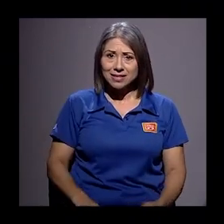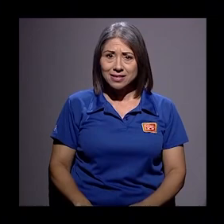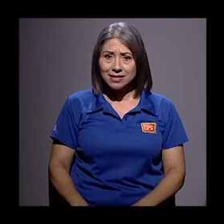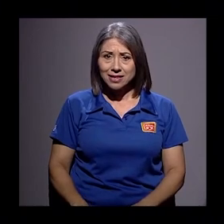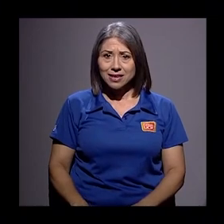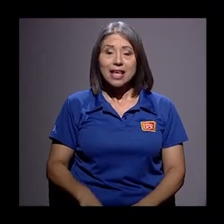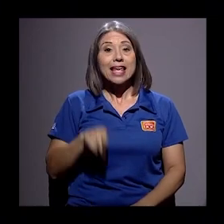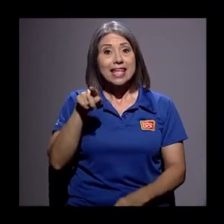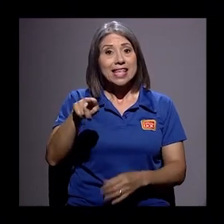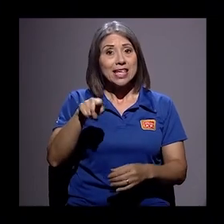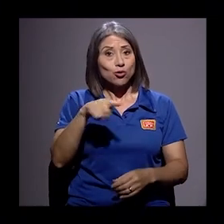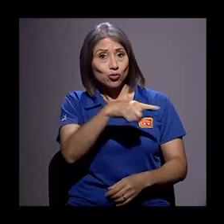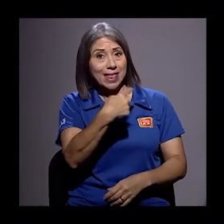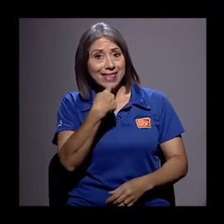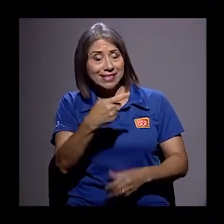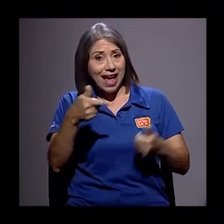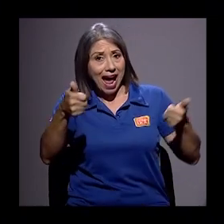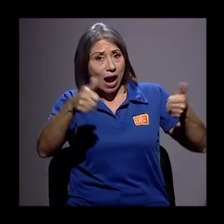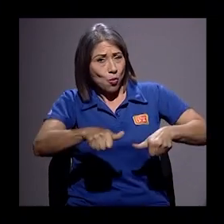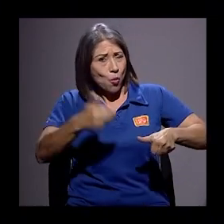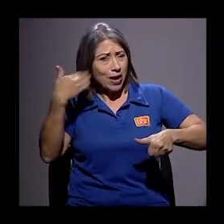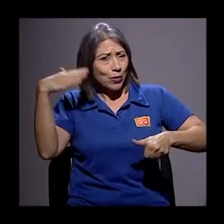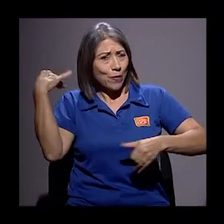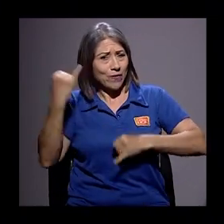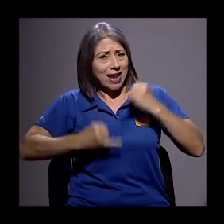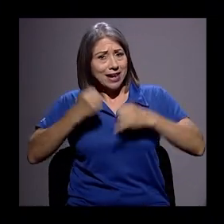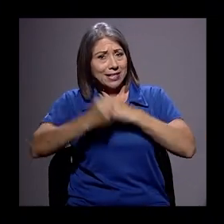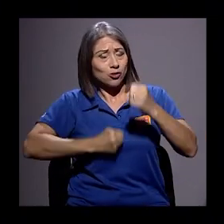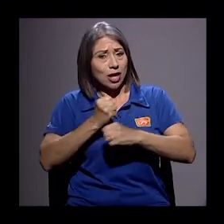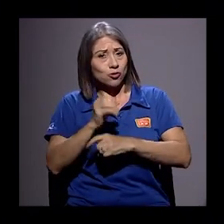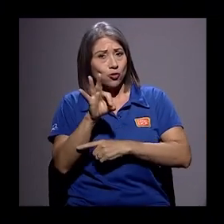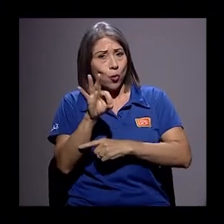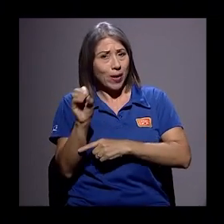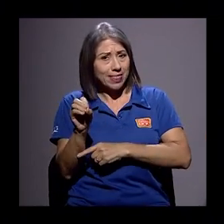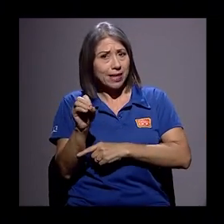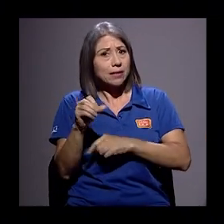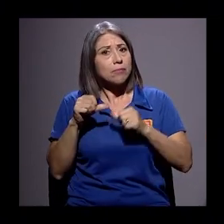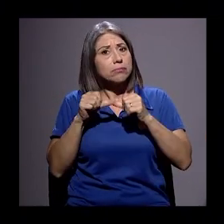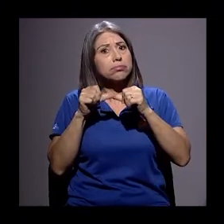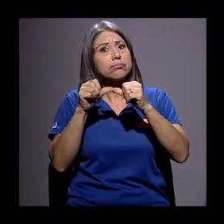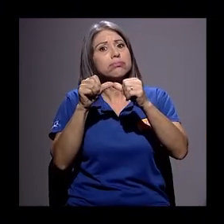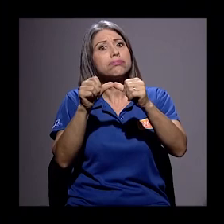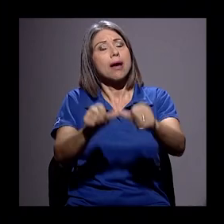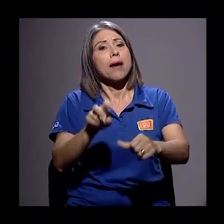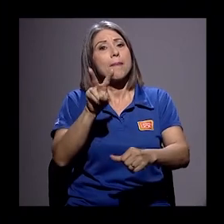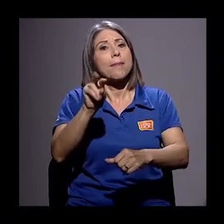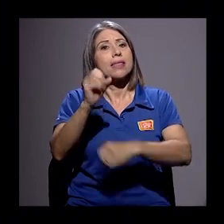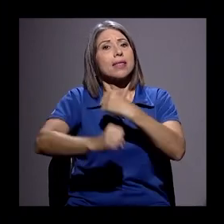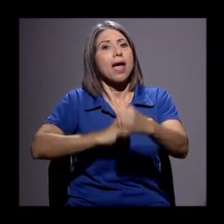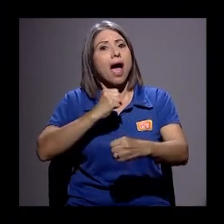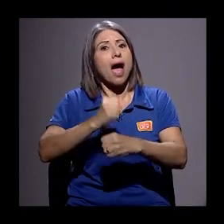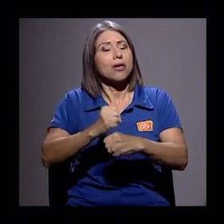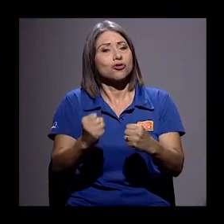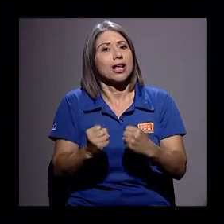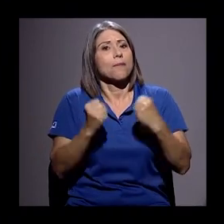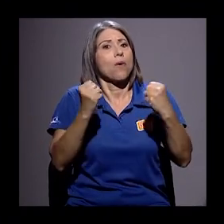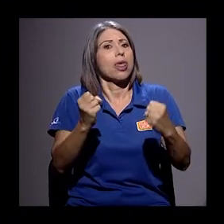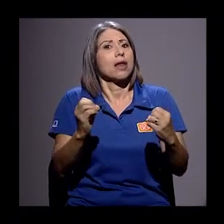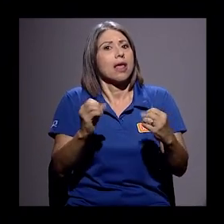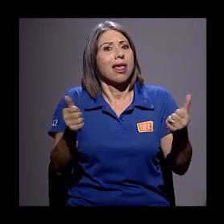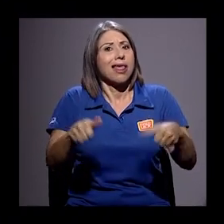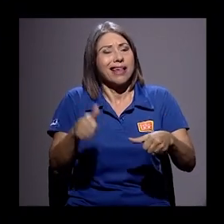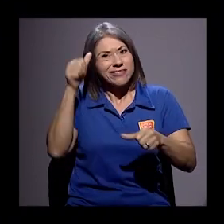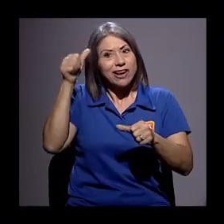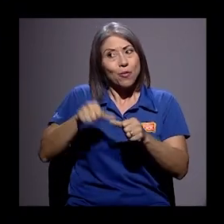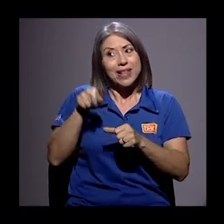y ese acuerdo que usted comenta de finales de los noventas le mantuvo por 20 años en el poder si no me acuerdo recuerde que